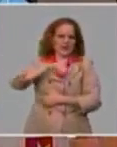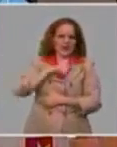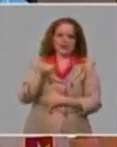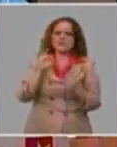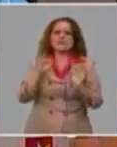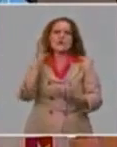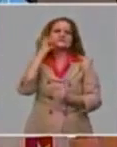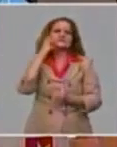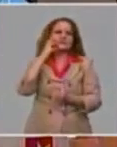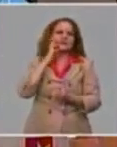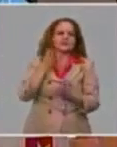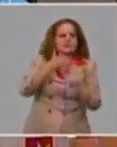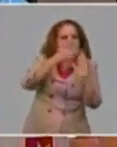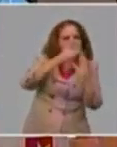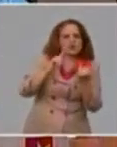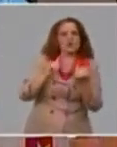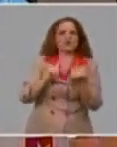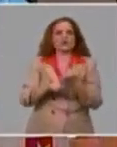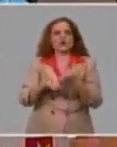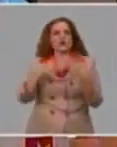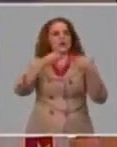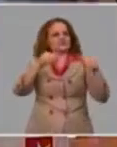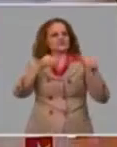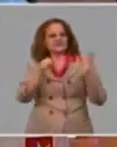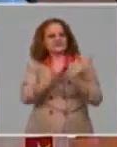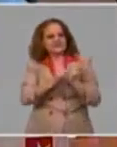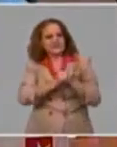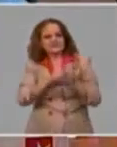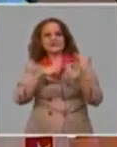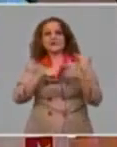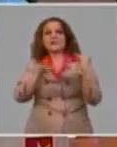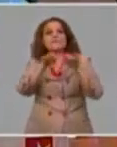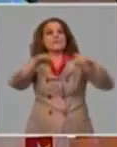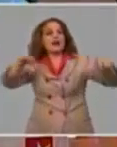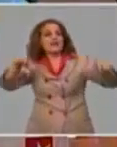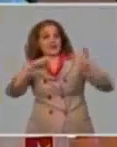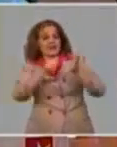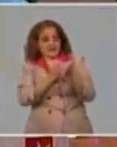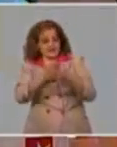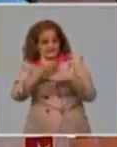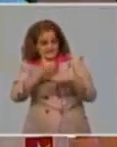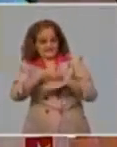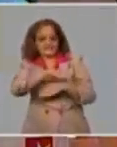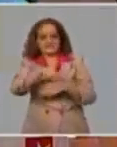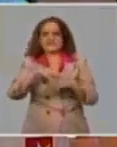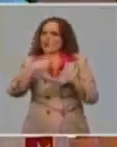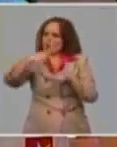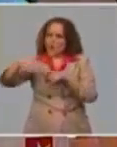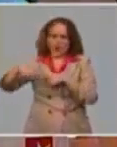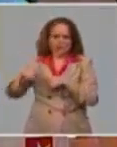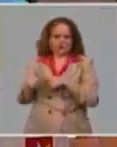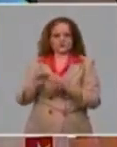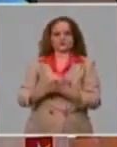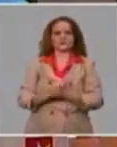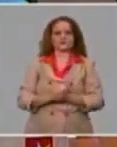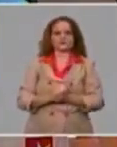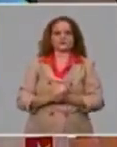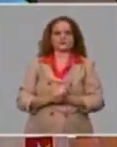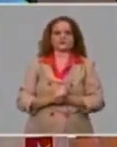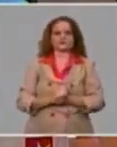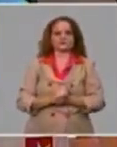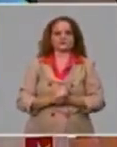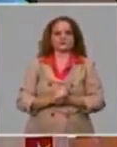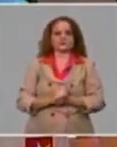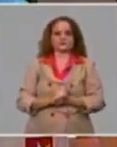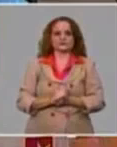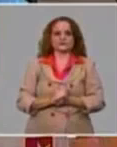acero y la madera, además de los áridos y la parte de la cerámica. La industria del